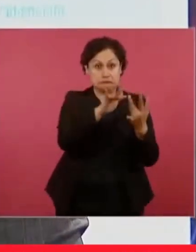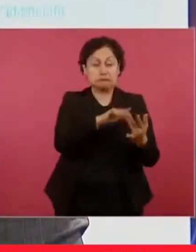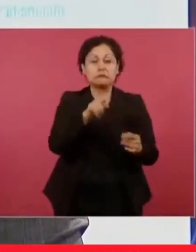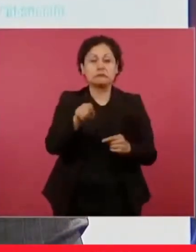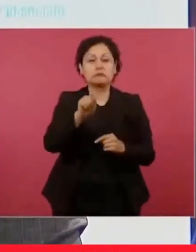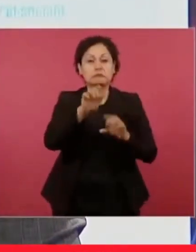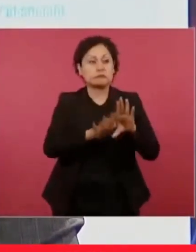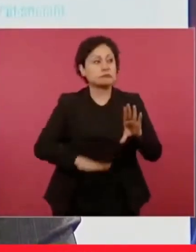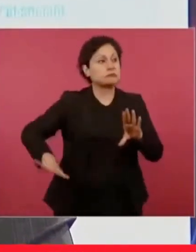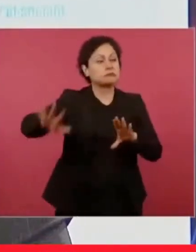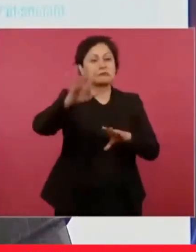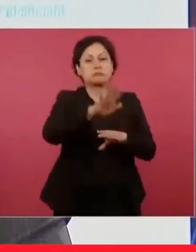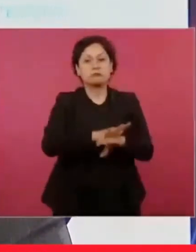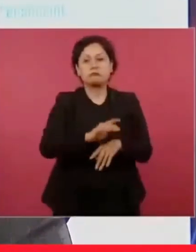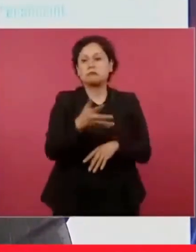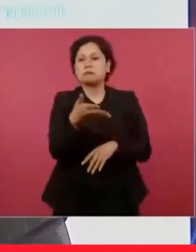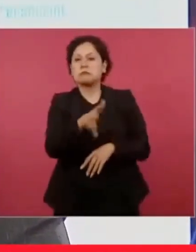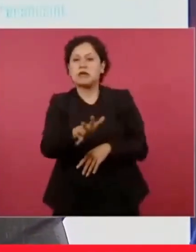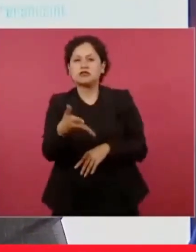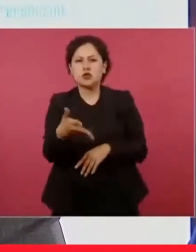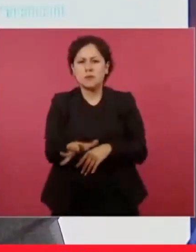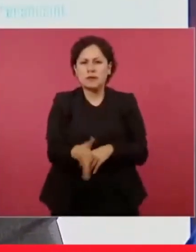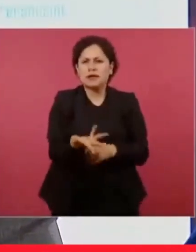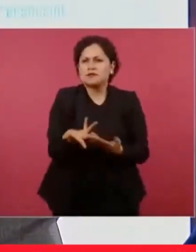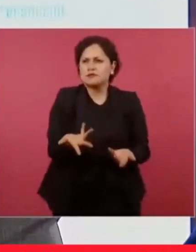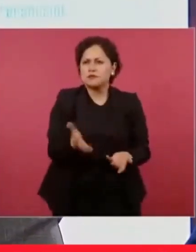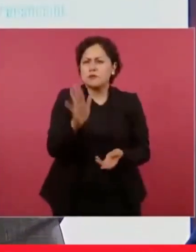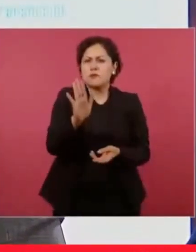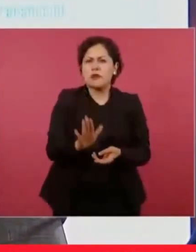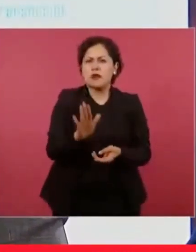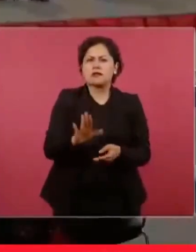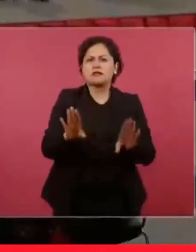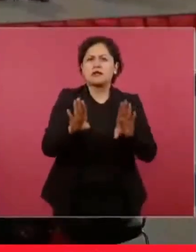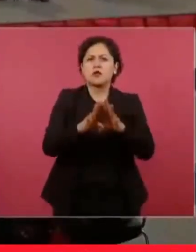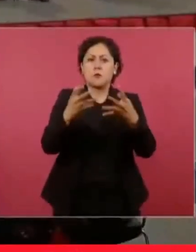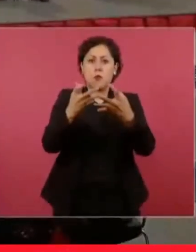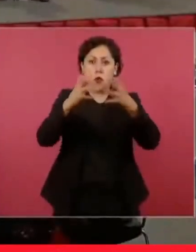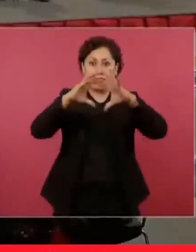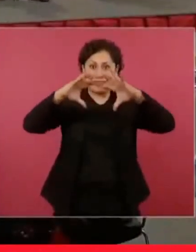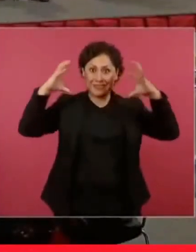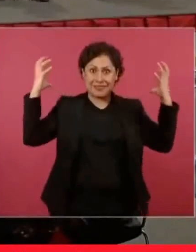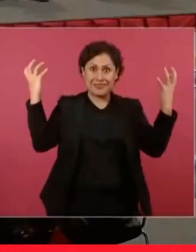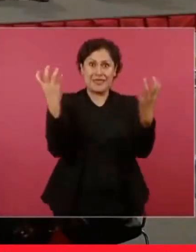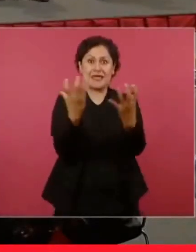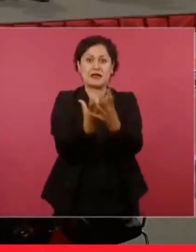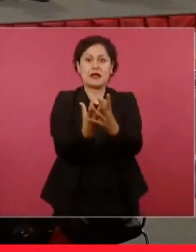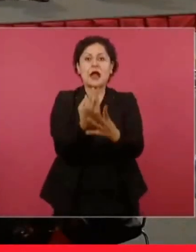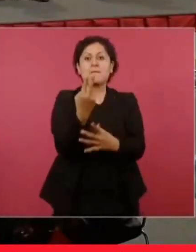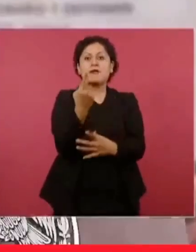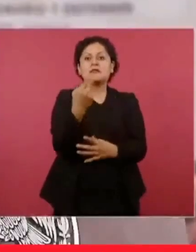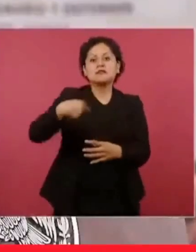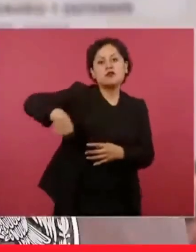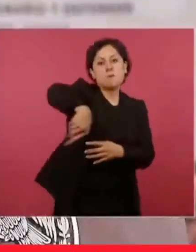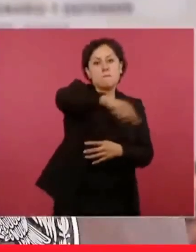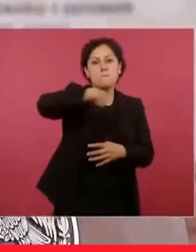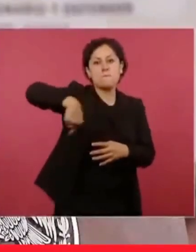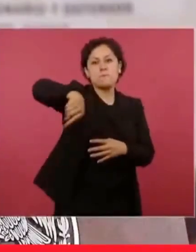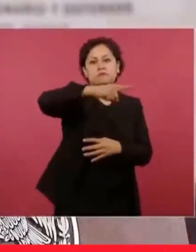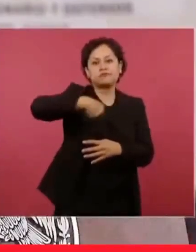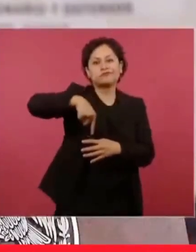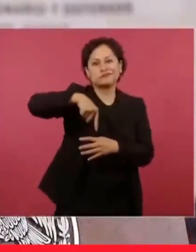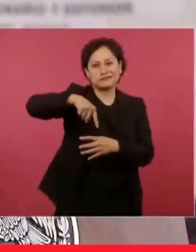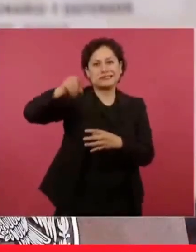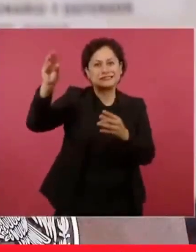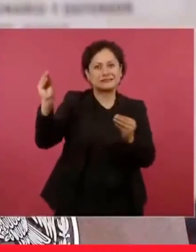a que le diéramos 25 vueltas a la Tierra. De ese tamaño es el sistema de transmisión y distribución de